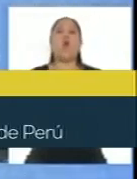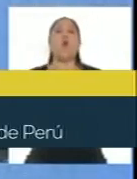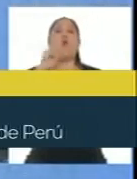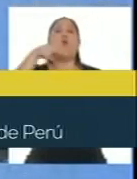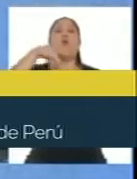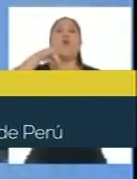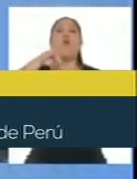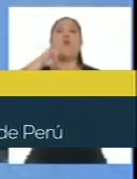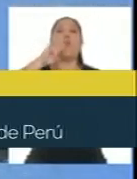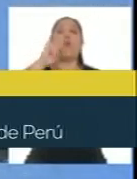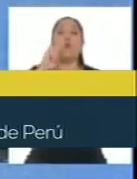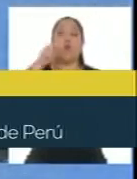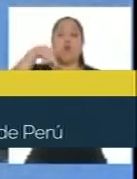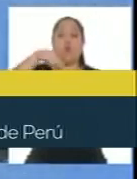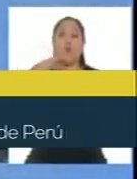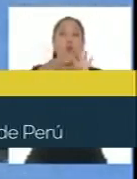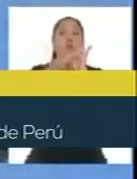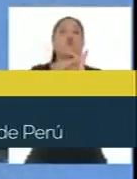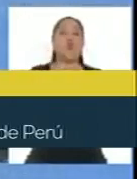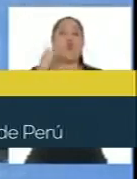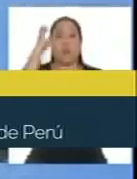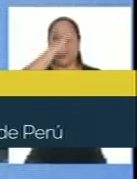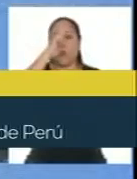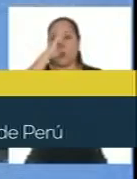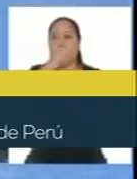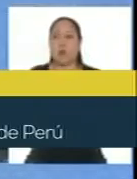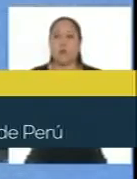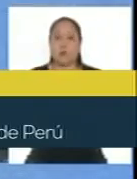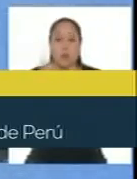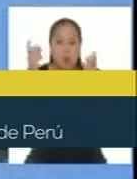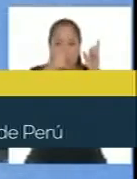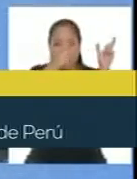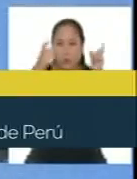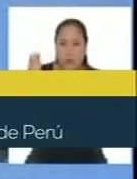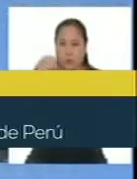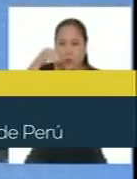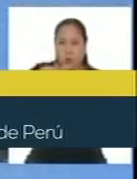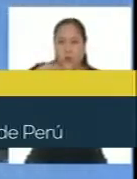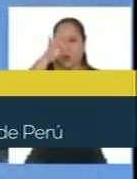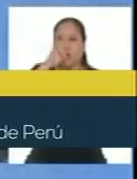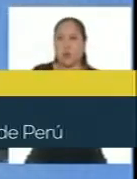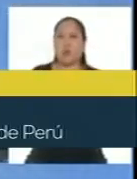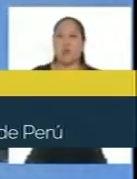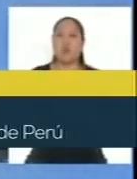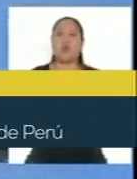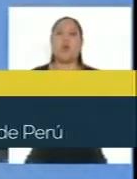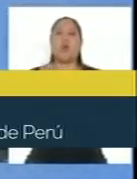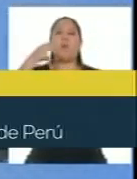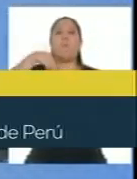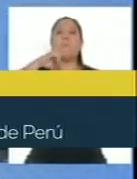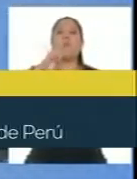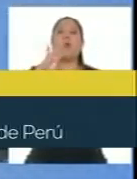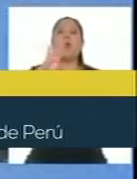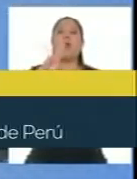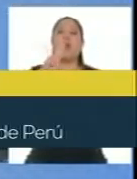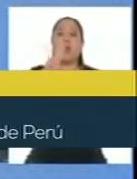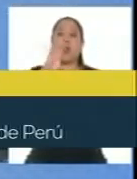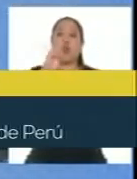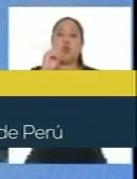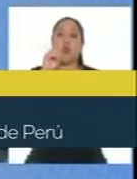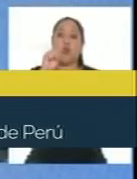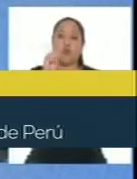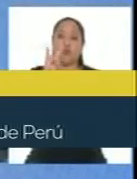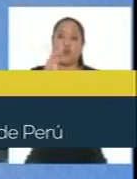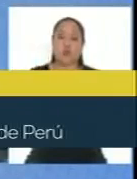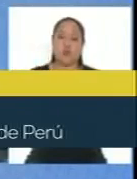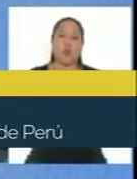Unión Europea, de COPAL, del Observatorio Electoral de Mercosur y de cada